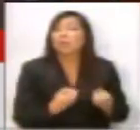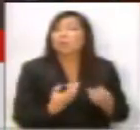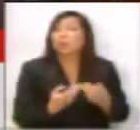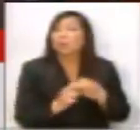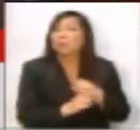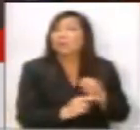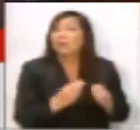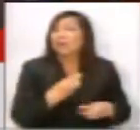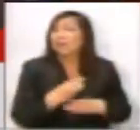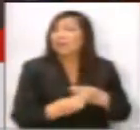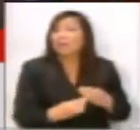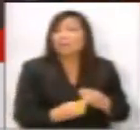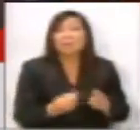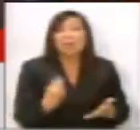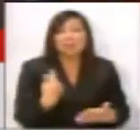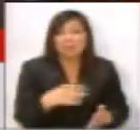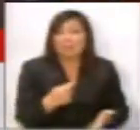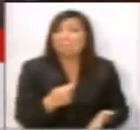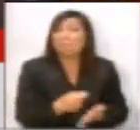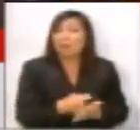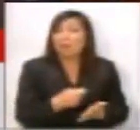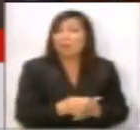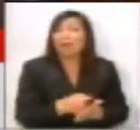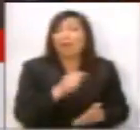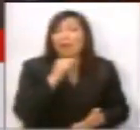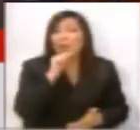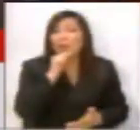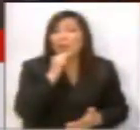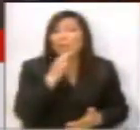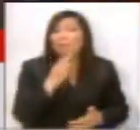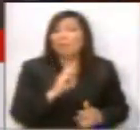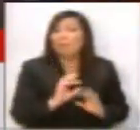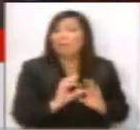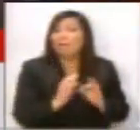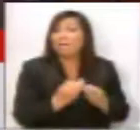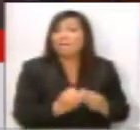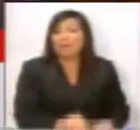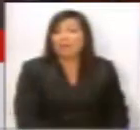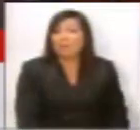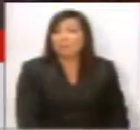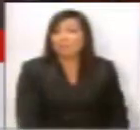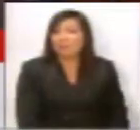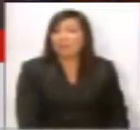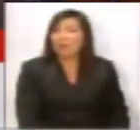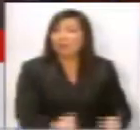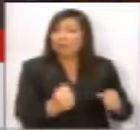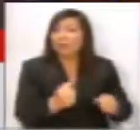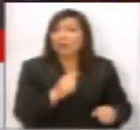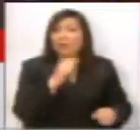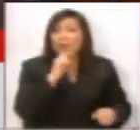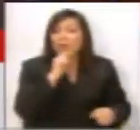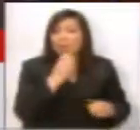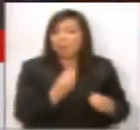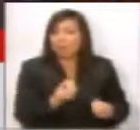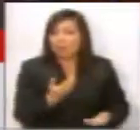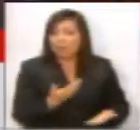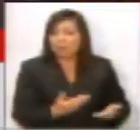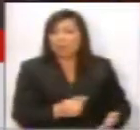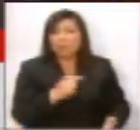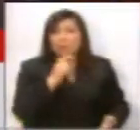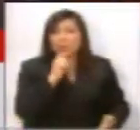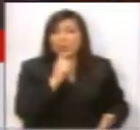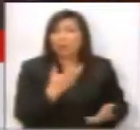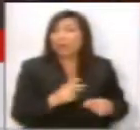países del mundo ya se está remunerando el trabajo de la mujer, de las madres de familia. Y se empodera a la mujer porque a veces la